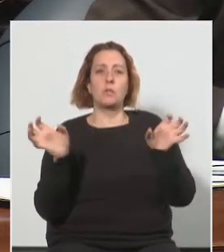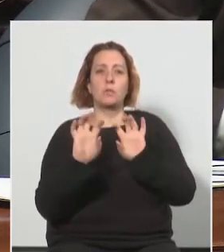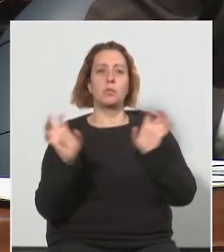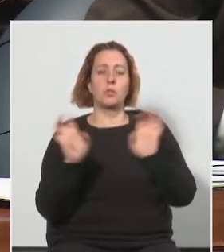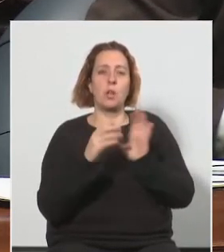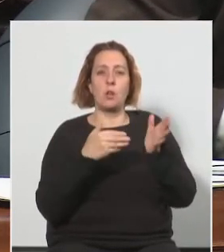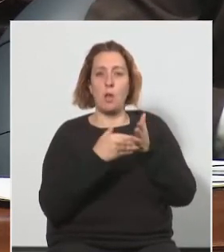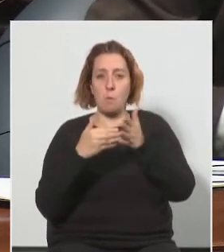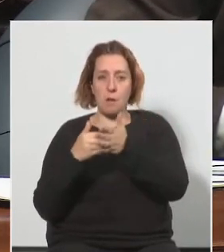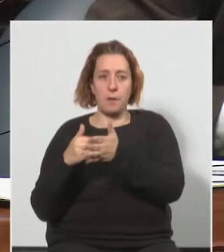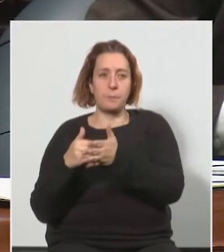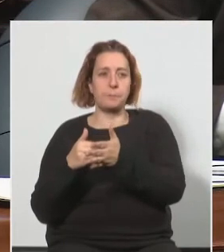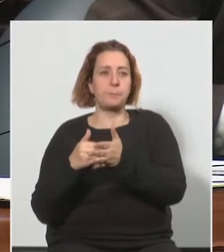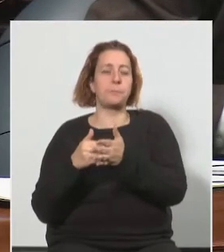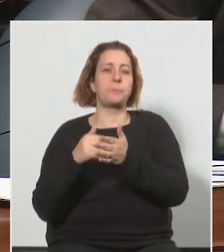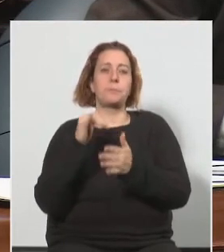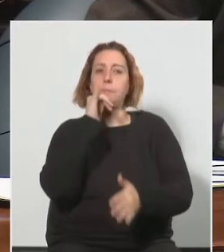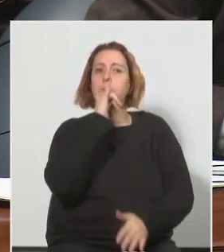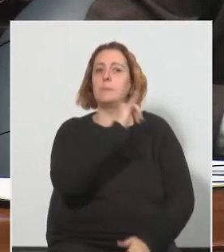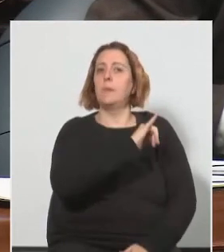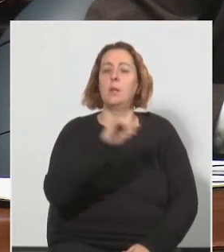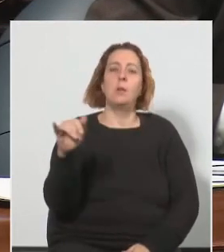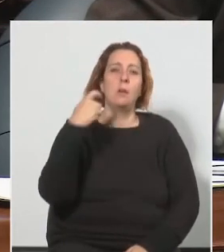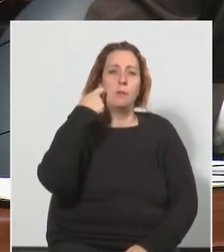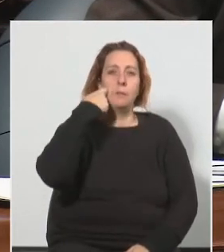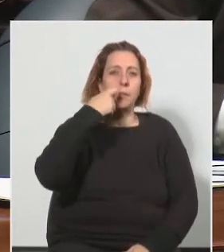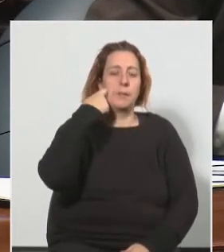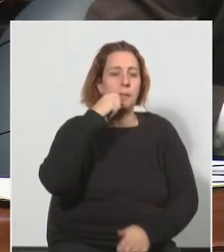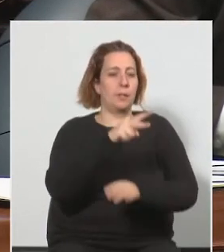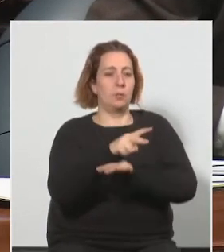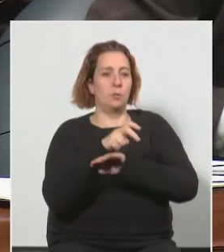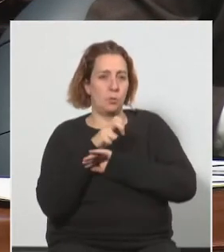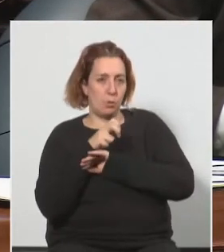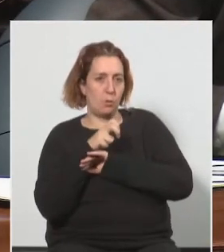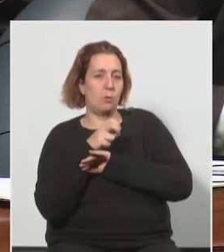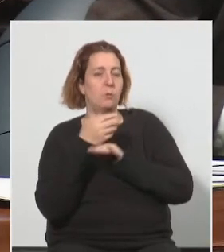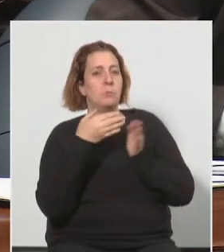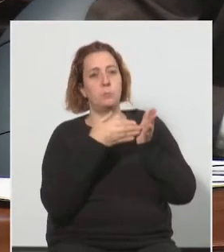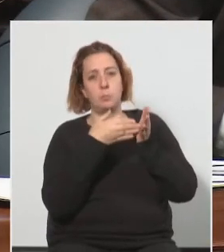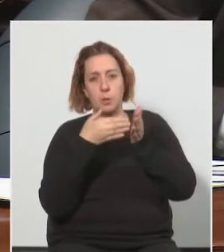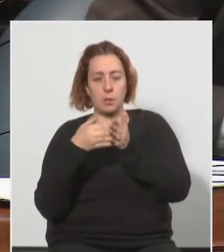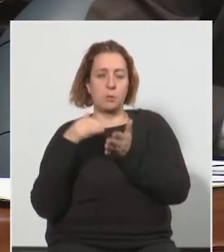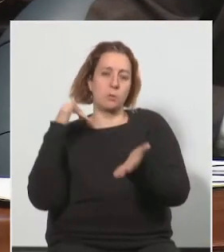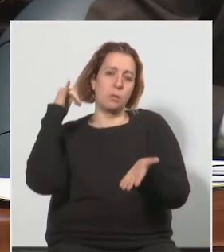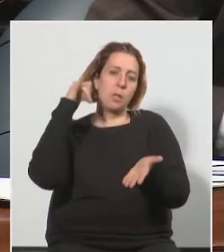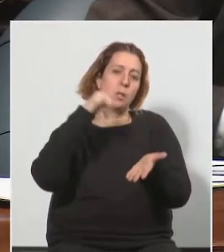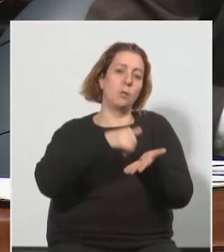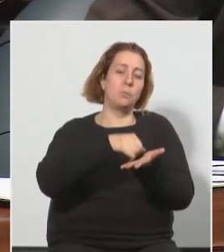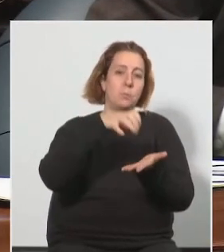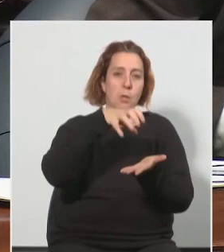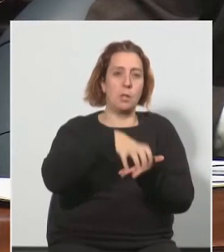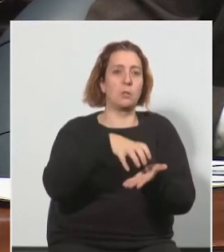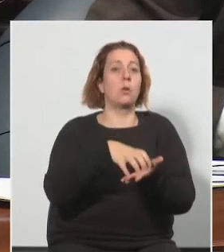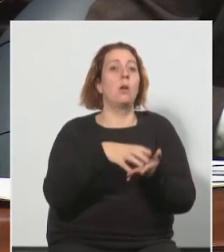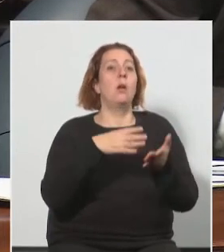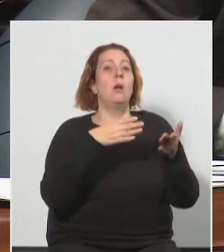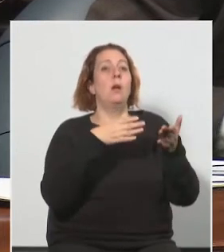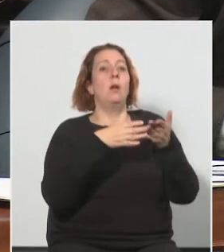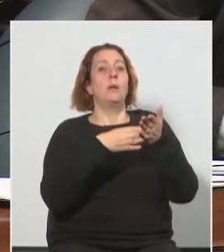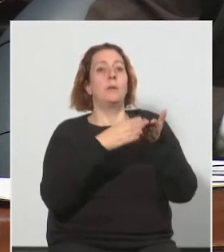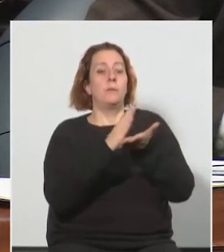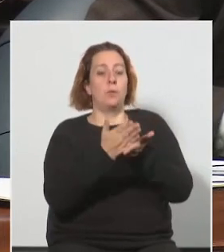Funcionarios Aduaneros había denunciado la falta de controles en puertos, aeropuertos y fronteras